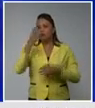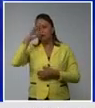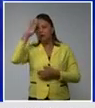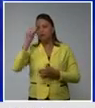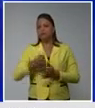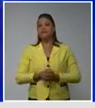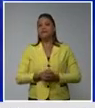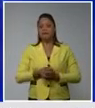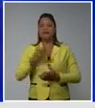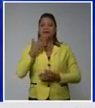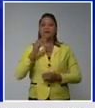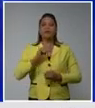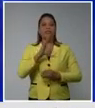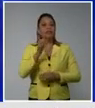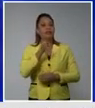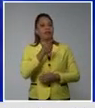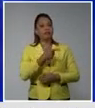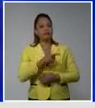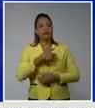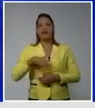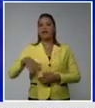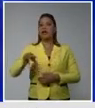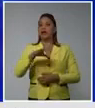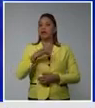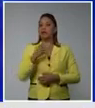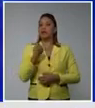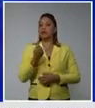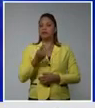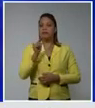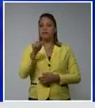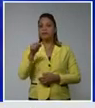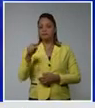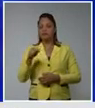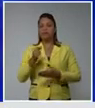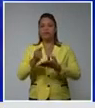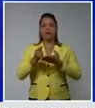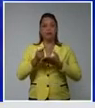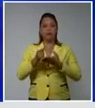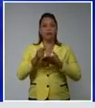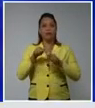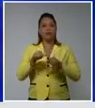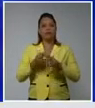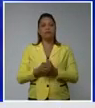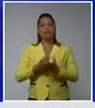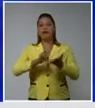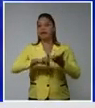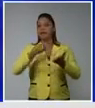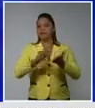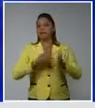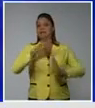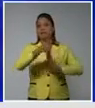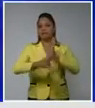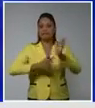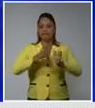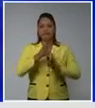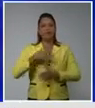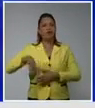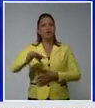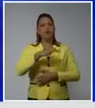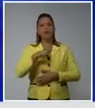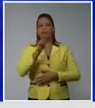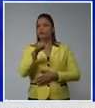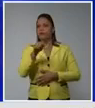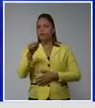a ti, a todos los compañeros que hacen posible esta transmisión, a la intérprete de lengua de señas y a todas las personas que